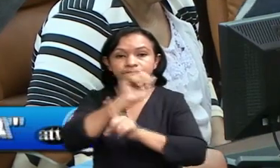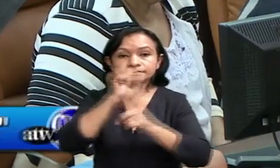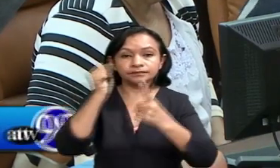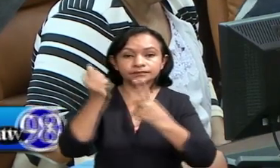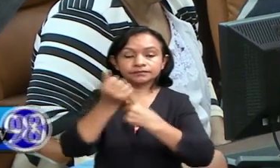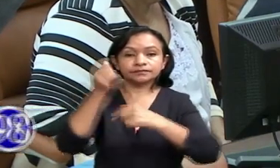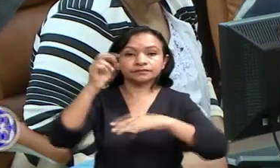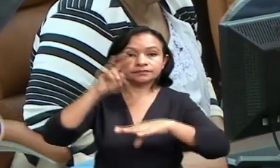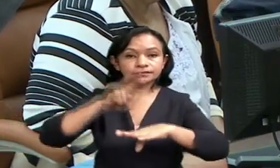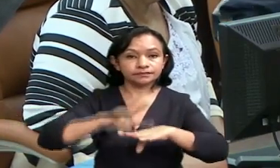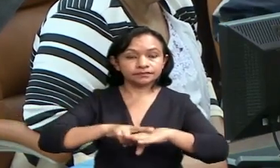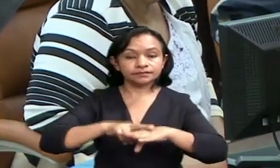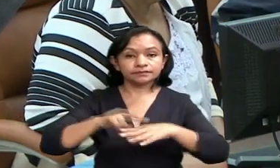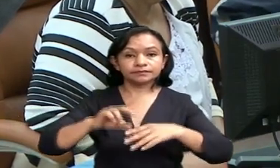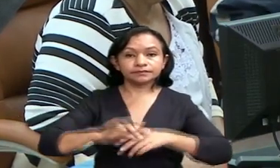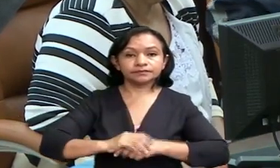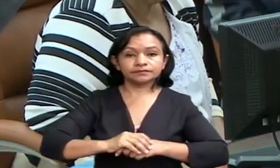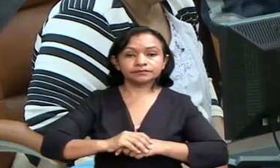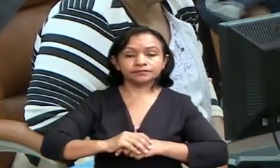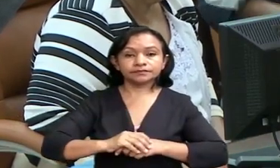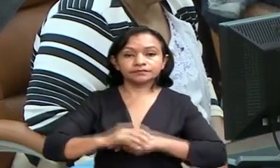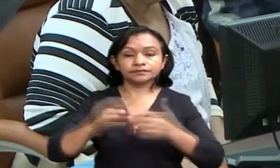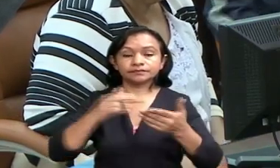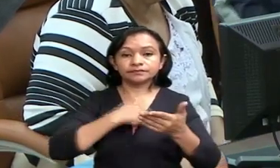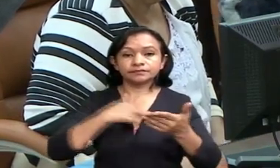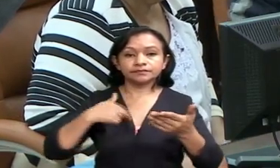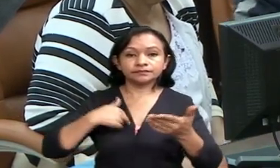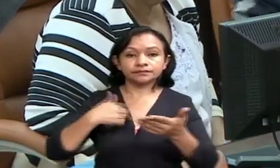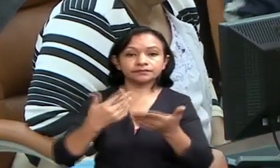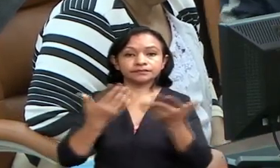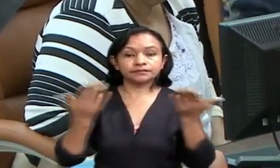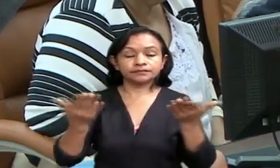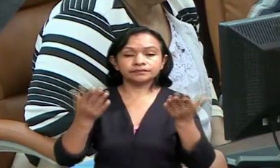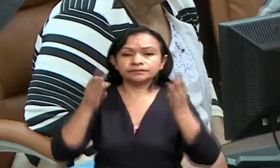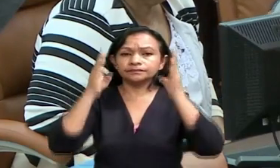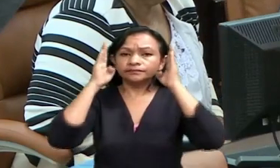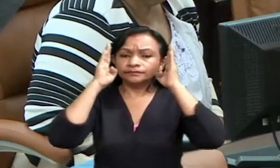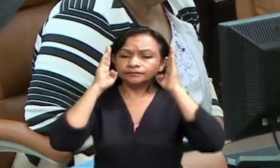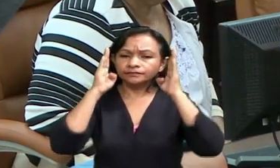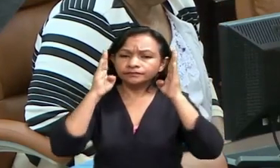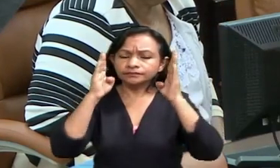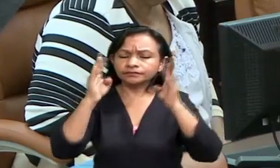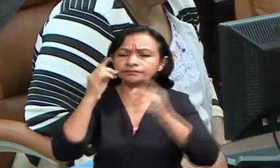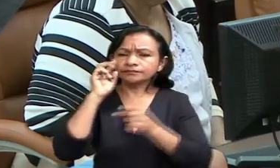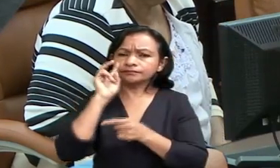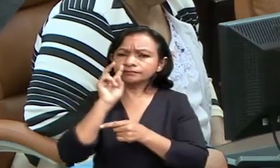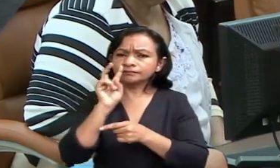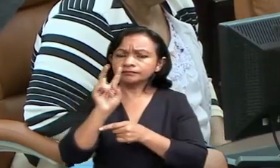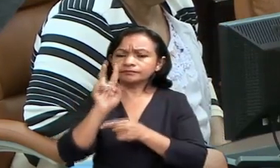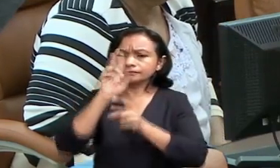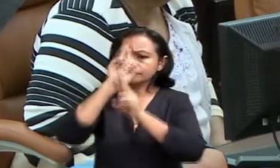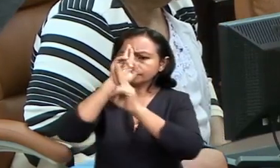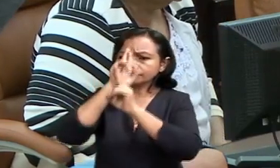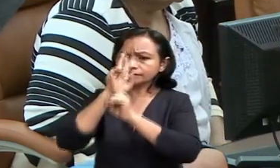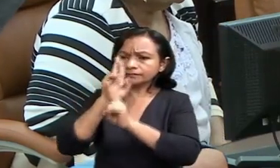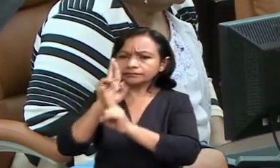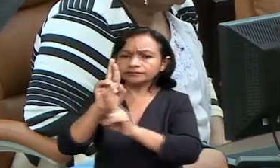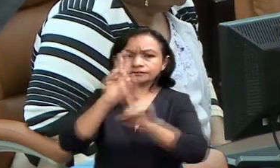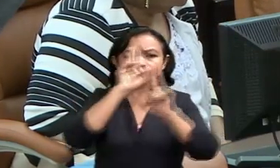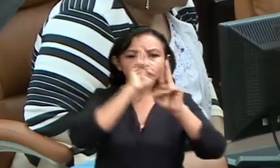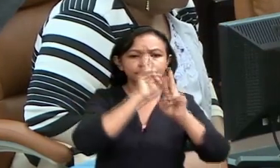parlamentario. He venido escuchando, obviamente con el respeto y